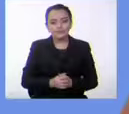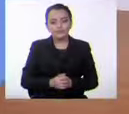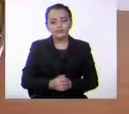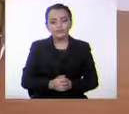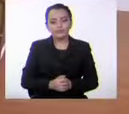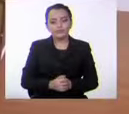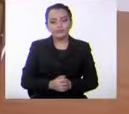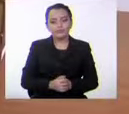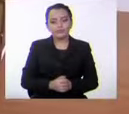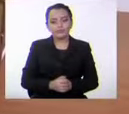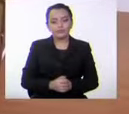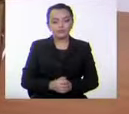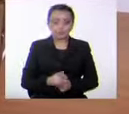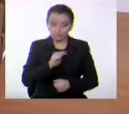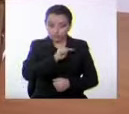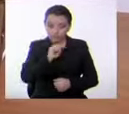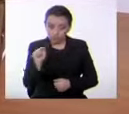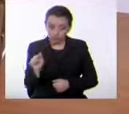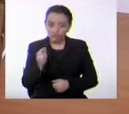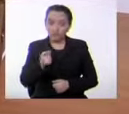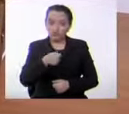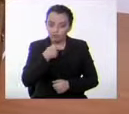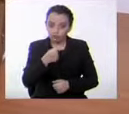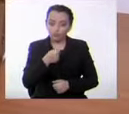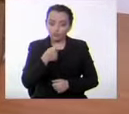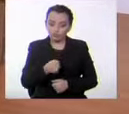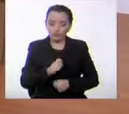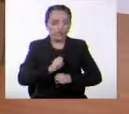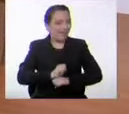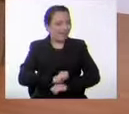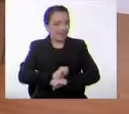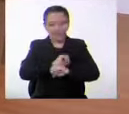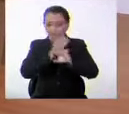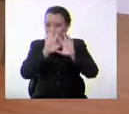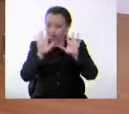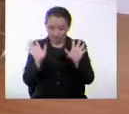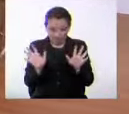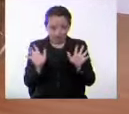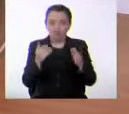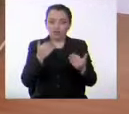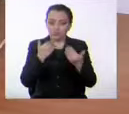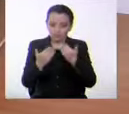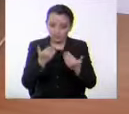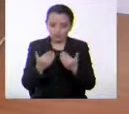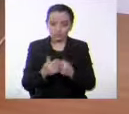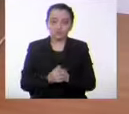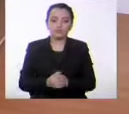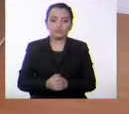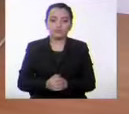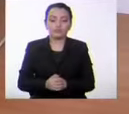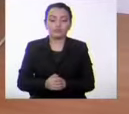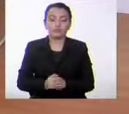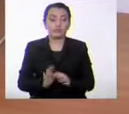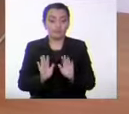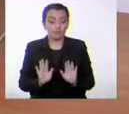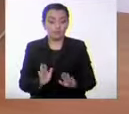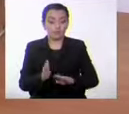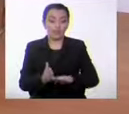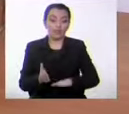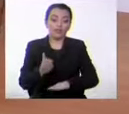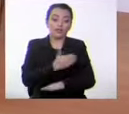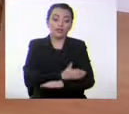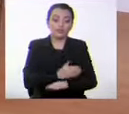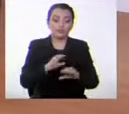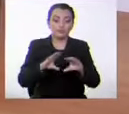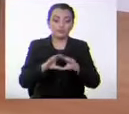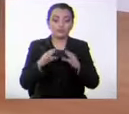Ahí teníamos esta animación y nos deja más que claro sobre estas clasificaciones. Ahora, también en clases anteriores y en grados anteriores hemos visto